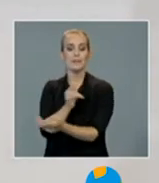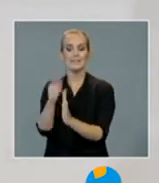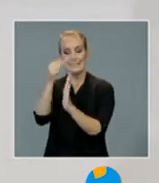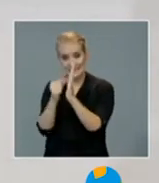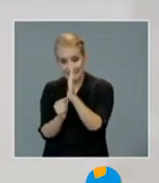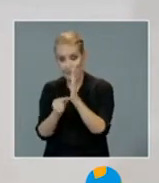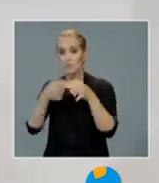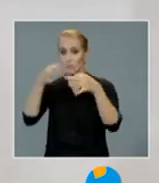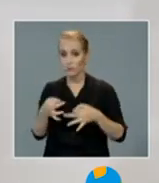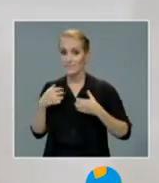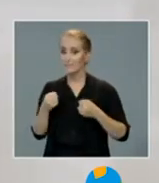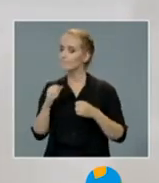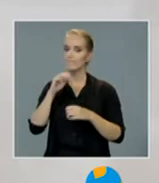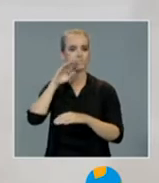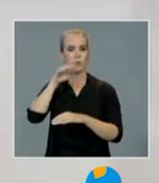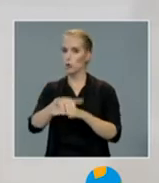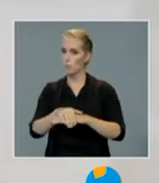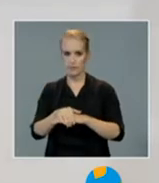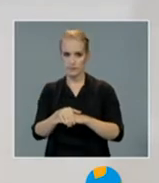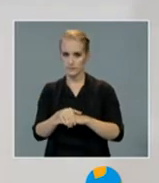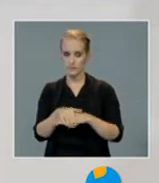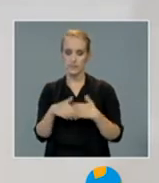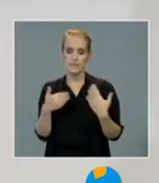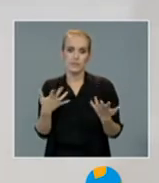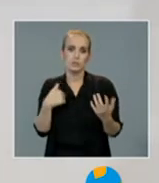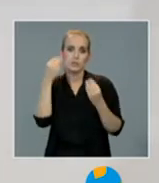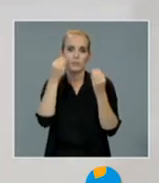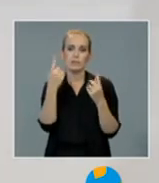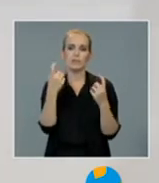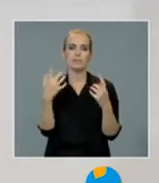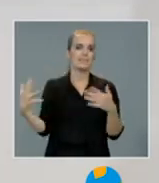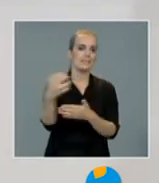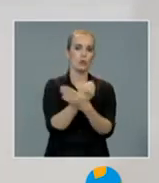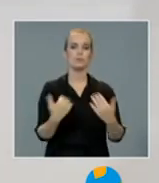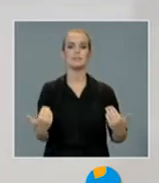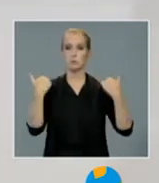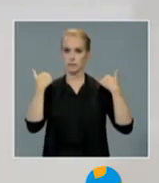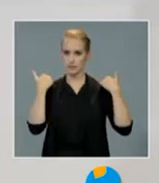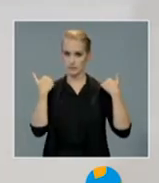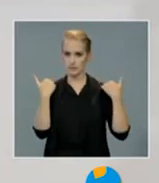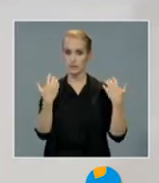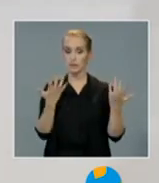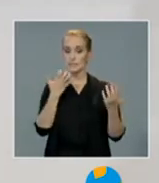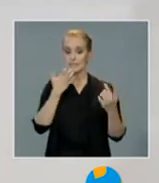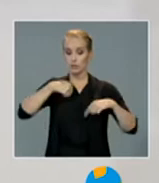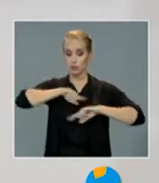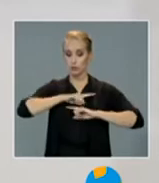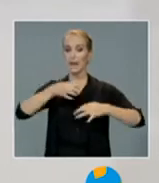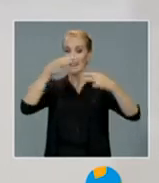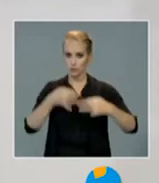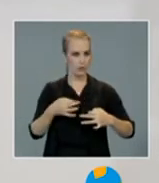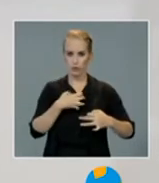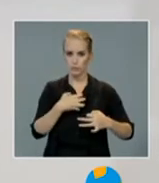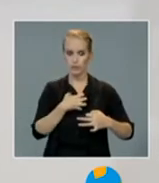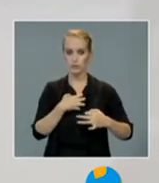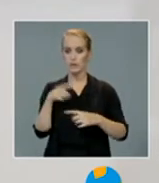aquí yo creo que hay que tener un poco de corresponsalía por parte de todo el mundo y yo creo que sí si no podemos garantizar que las personas que ven un